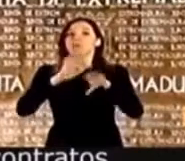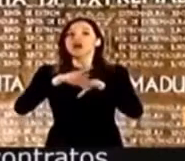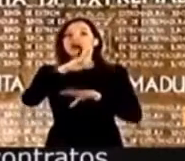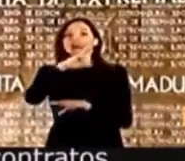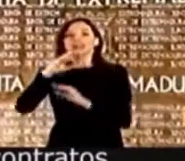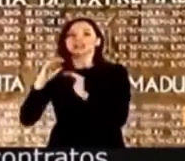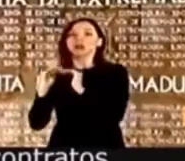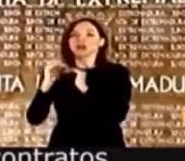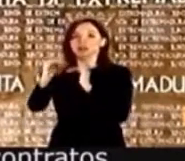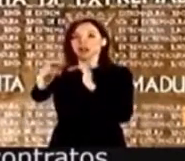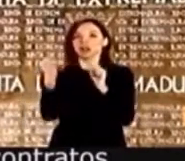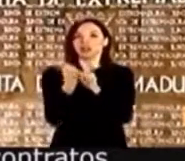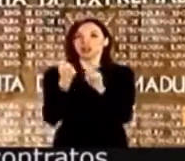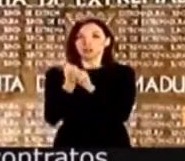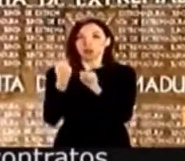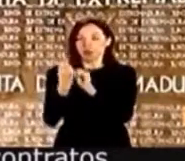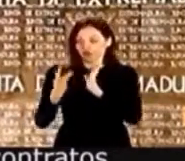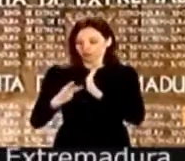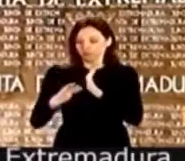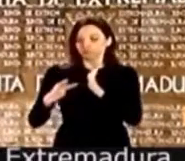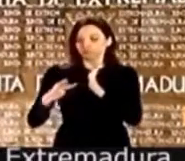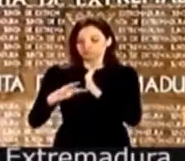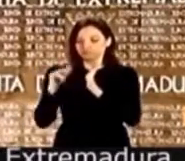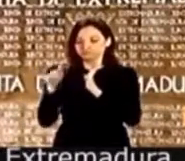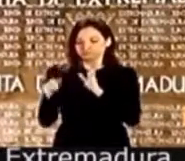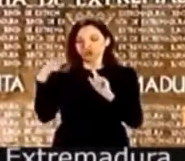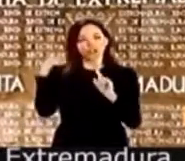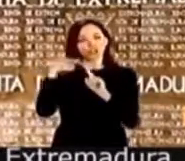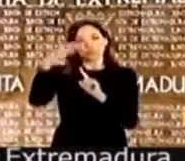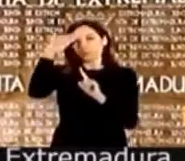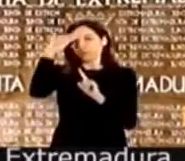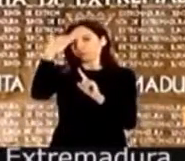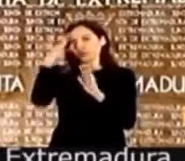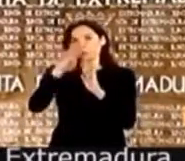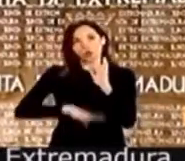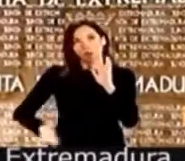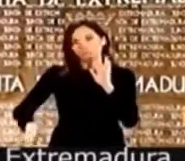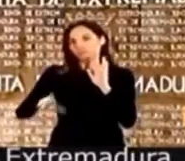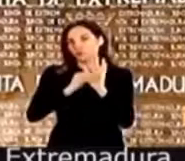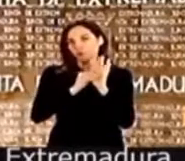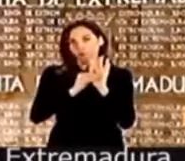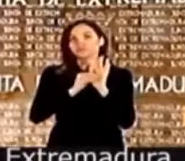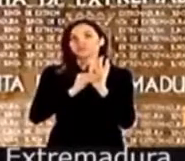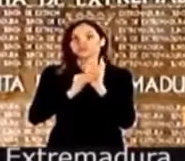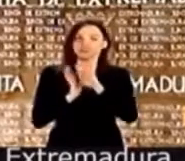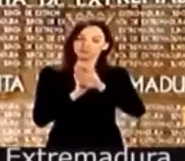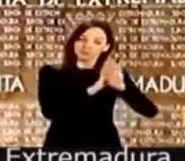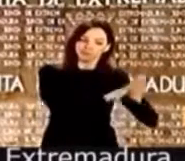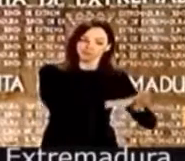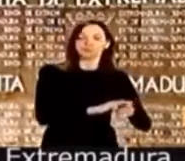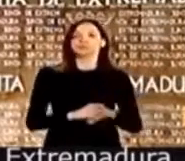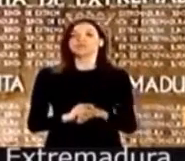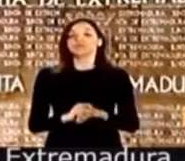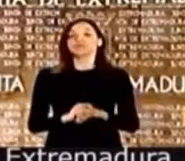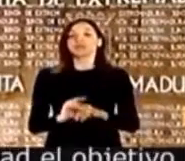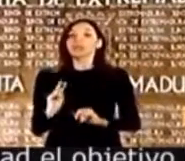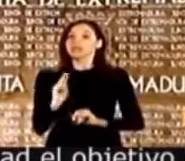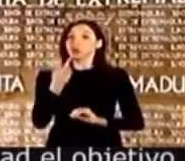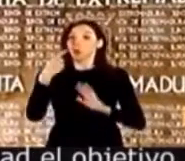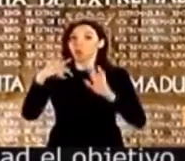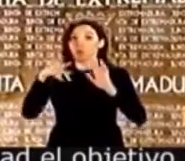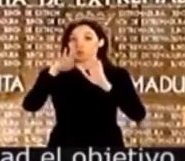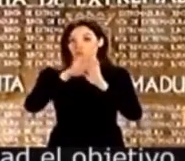estabilidad en el empleo y el empleo de calidad es el objetivo fundamental de este programa. El segundo de ellos tiene que ver